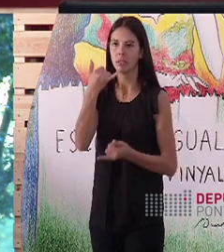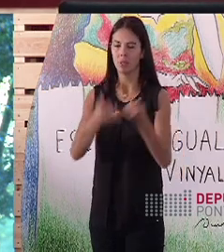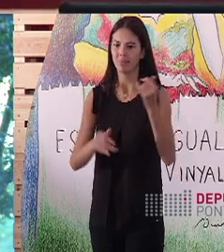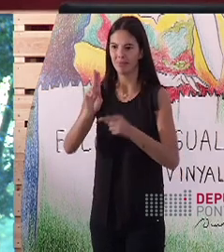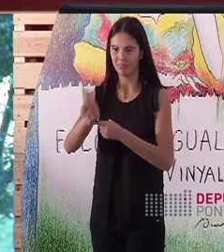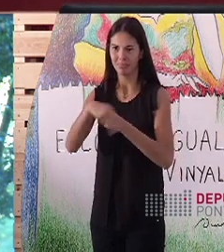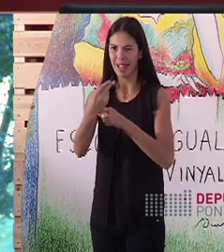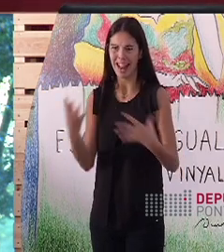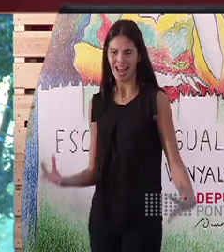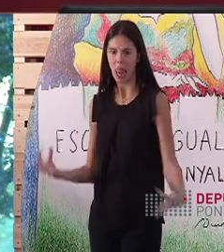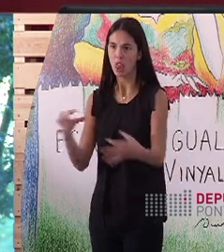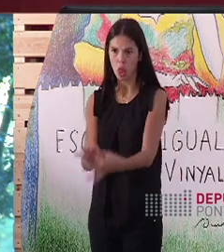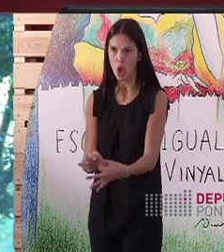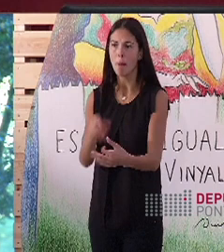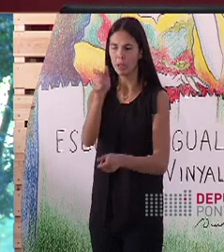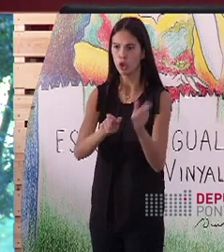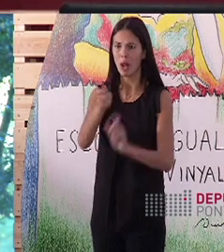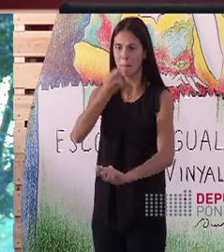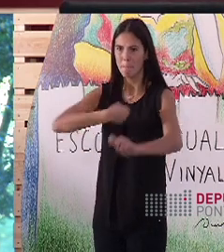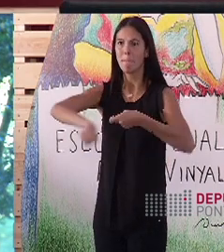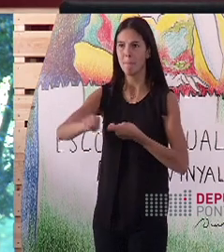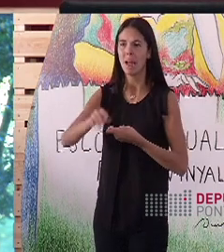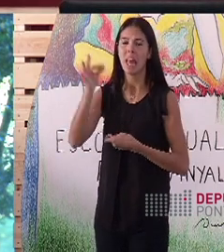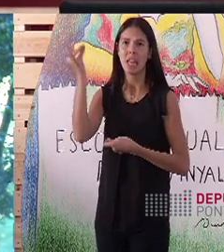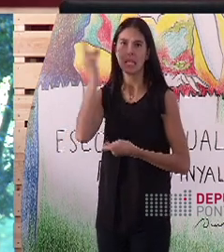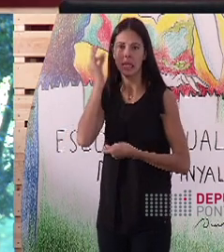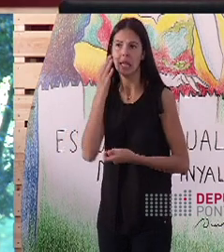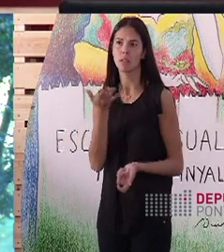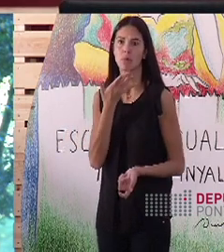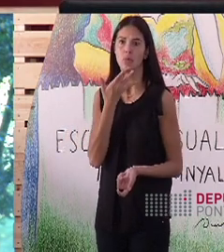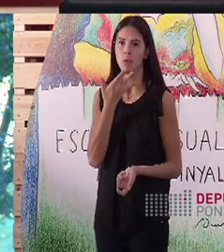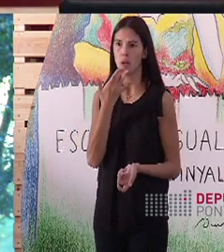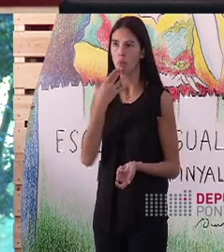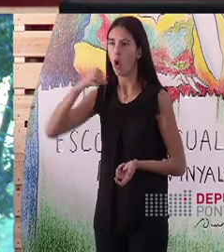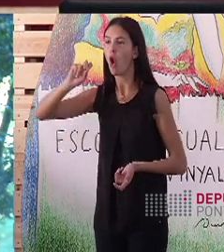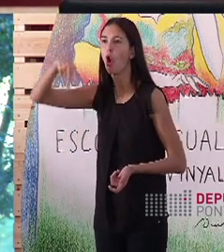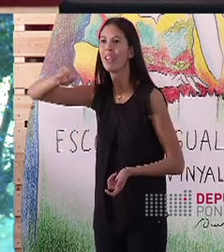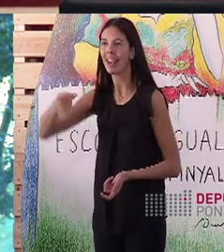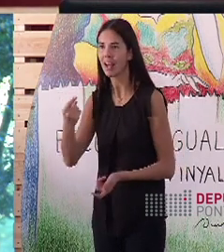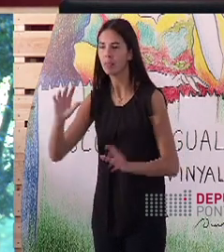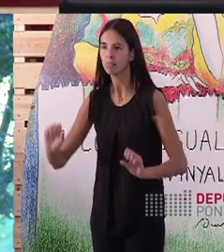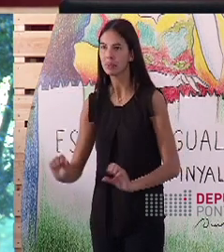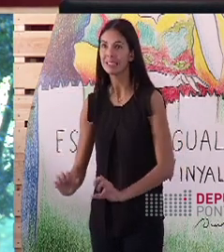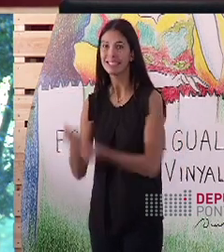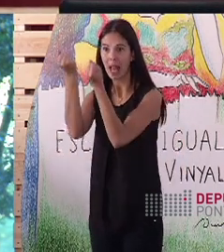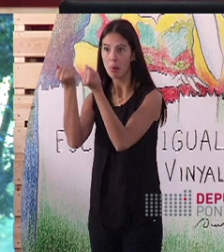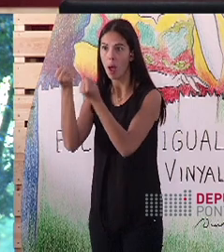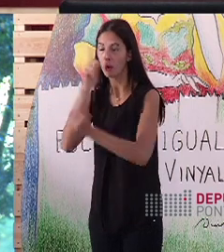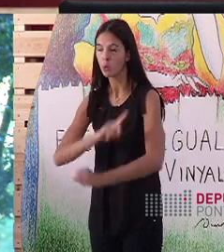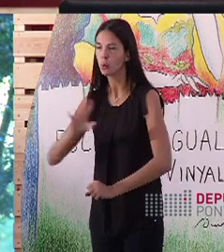mercenarios que van a buscar a las niñas que las ONGs han logrado rescatar de la